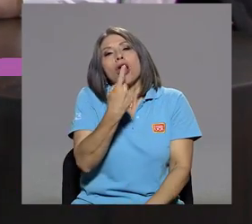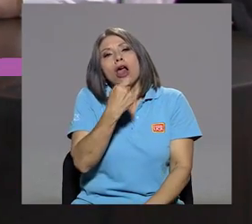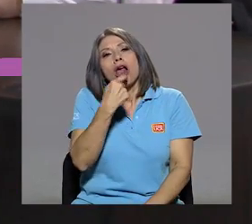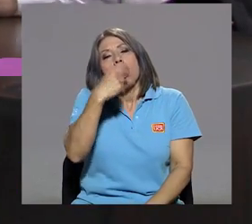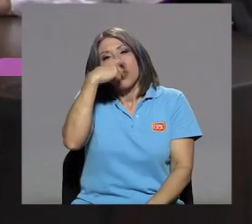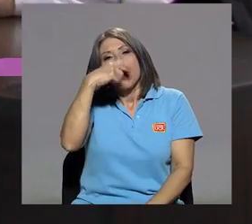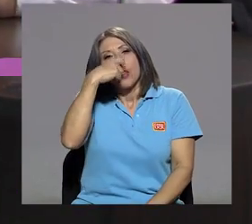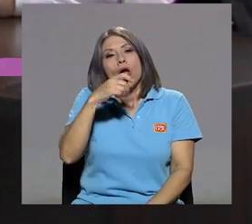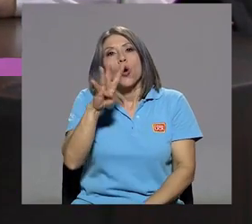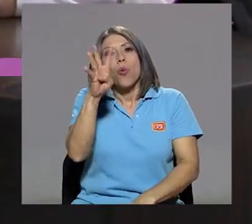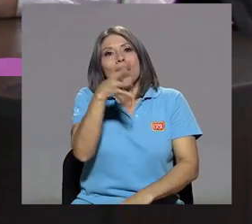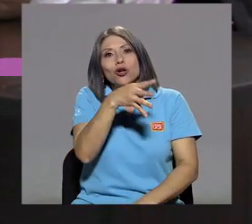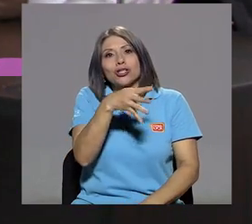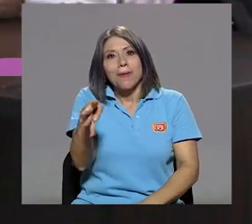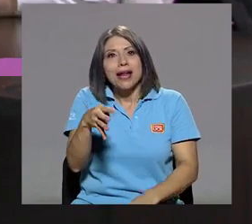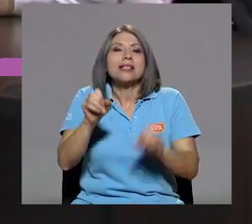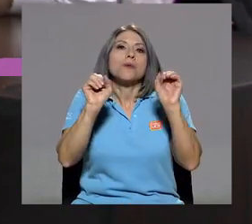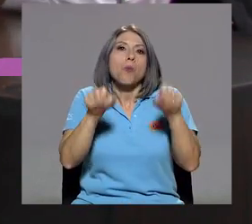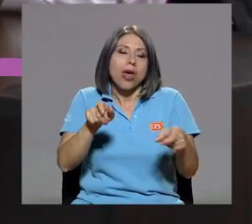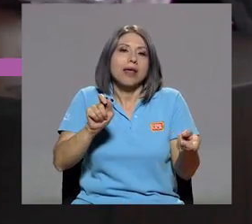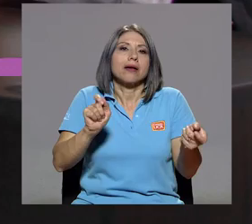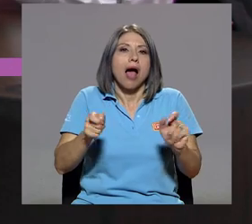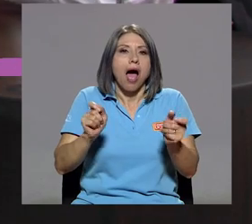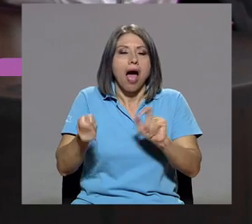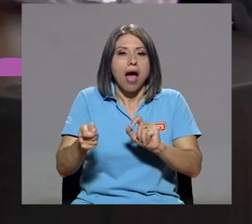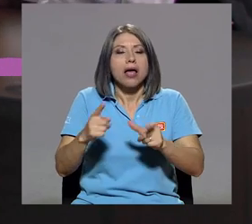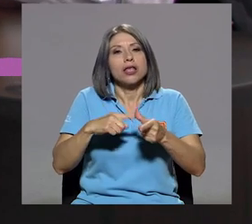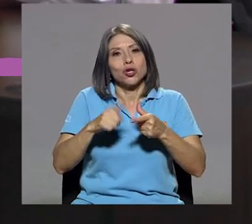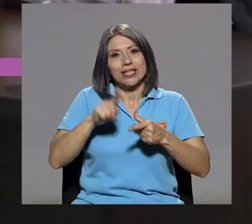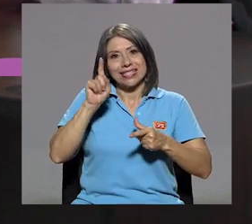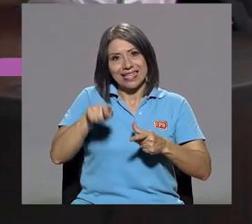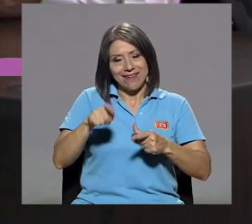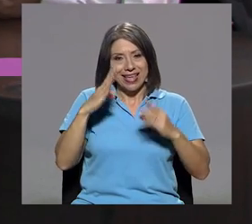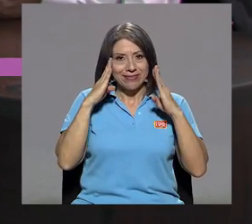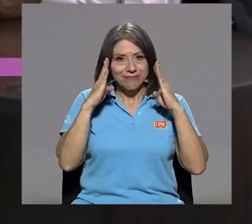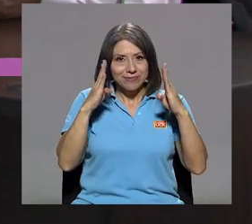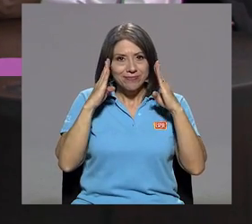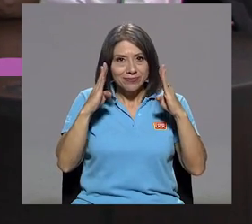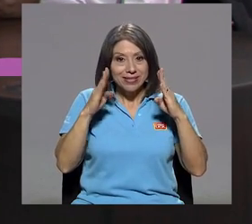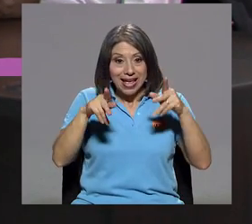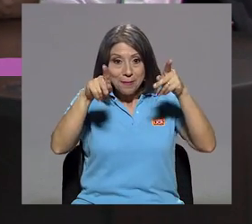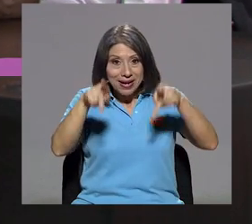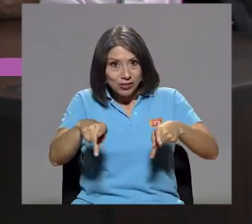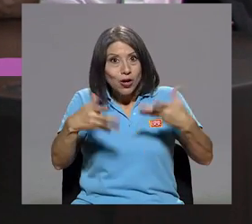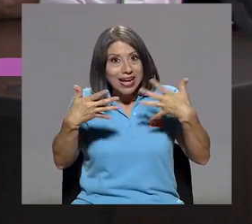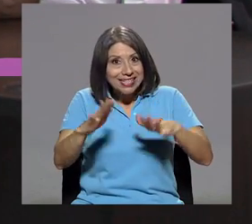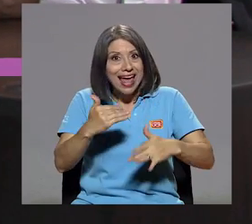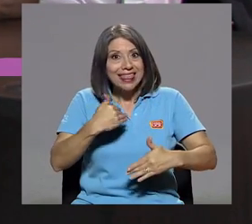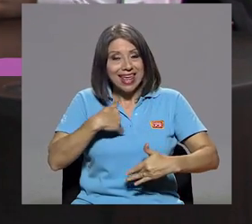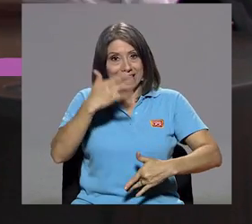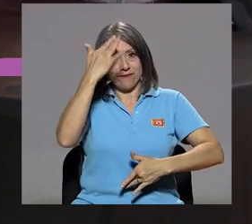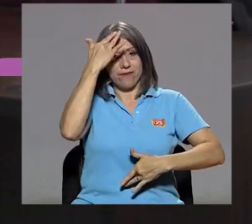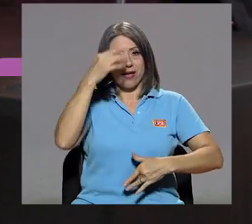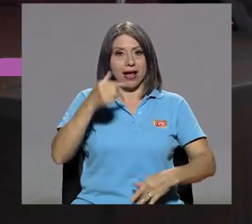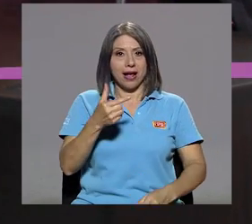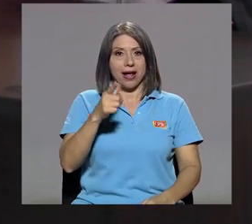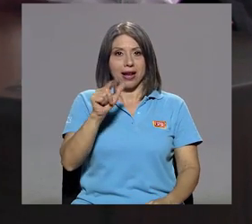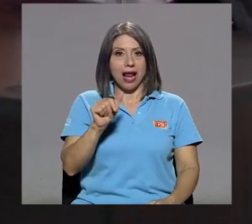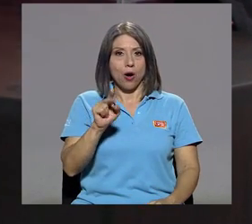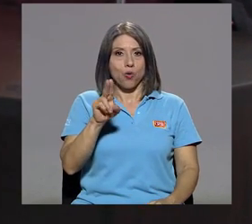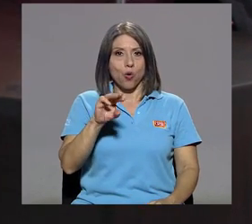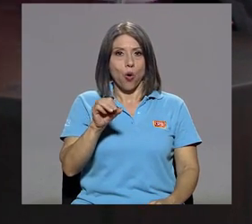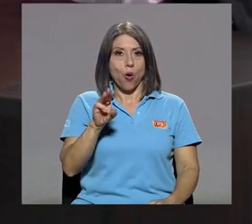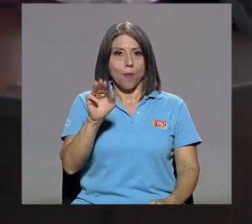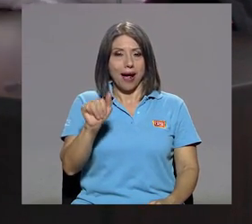seguidas, ahí podríamos encontrar cambios y entonces hay que tomar medidas en el paciente que ya se conoce como un glaucoma para,